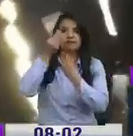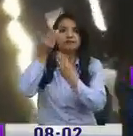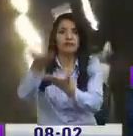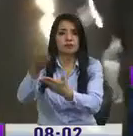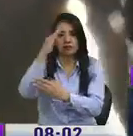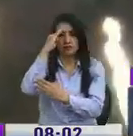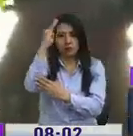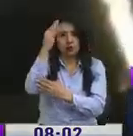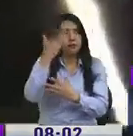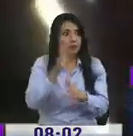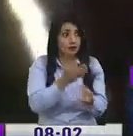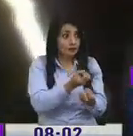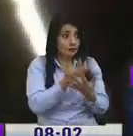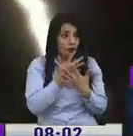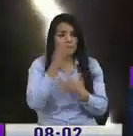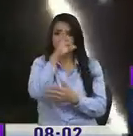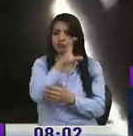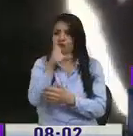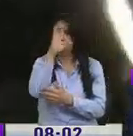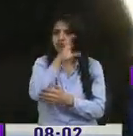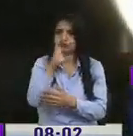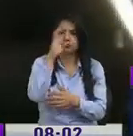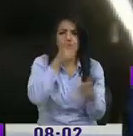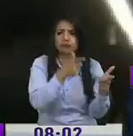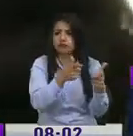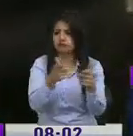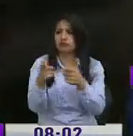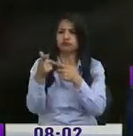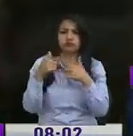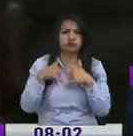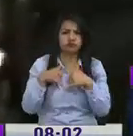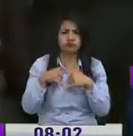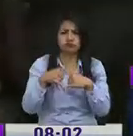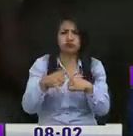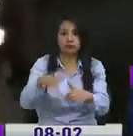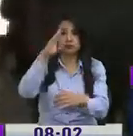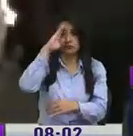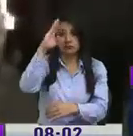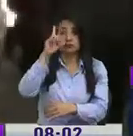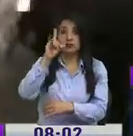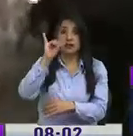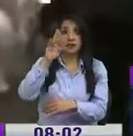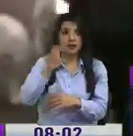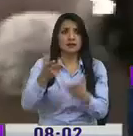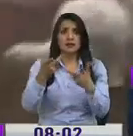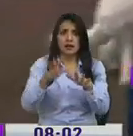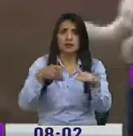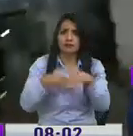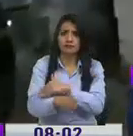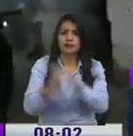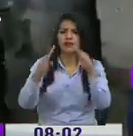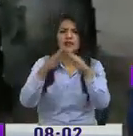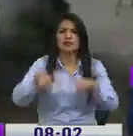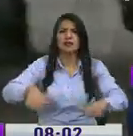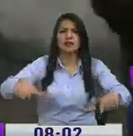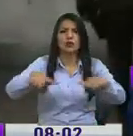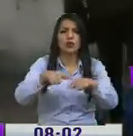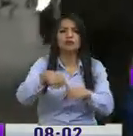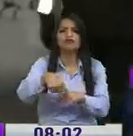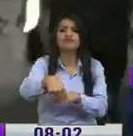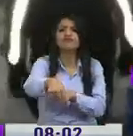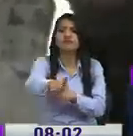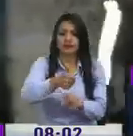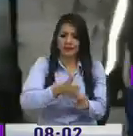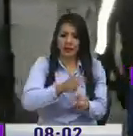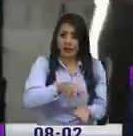sospechosos. En un seguimiento de campo ininterrumpido, agentes de la DINASEL lograron llegar a un domicilio ubicado a más de un kilómetro de